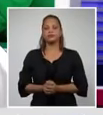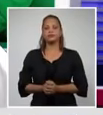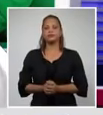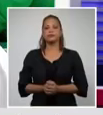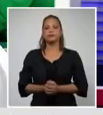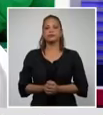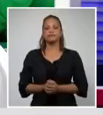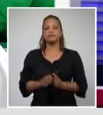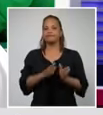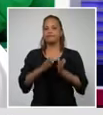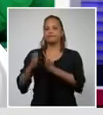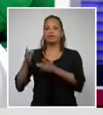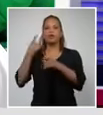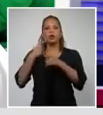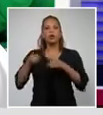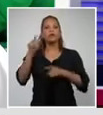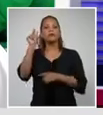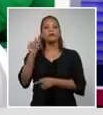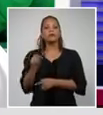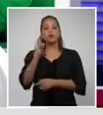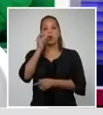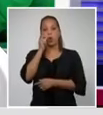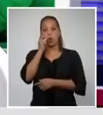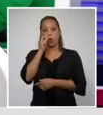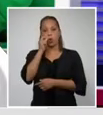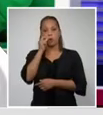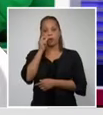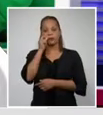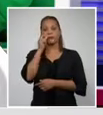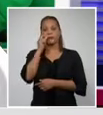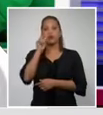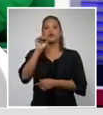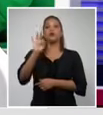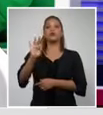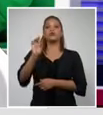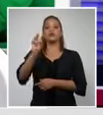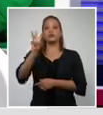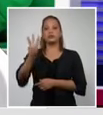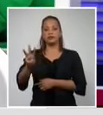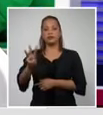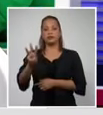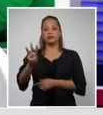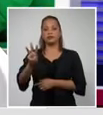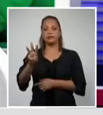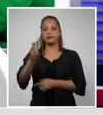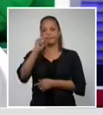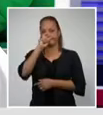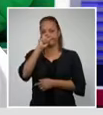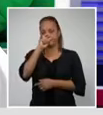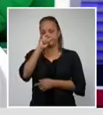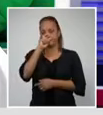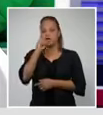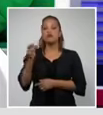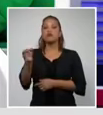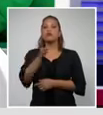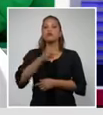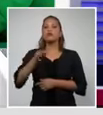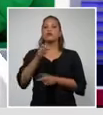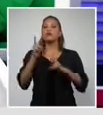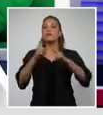Fallece un paciente masculino de 83 años de edad del municipio Bayamo, en la provincia de